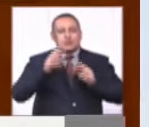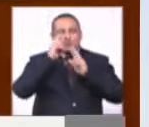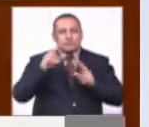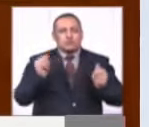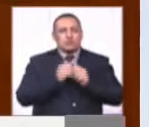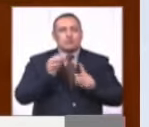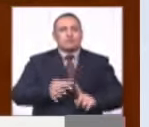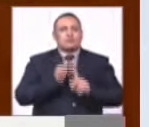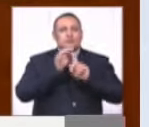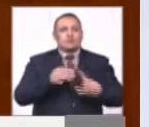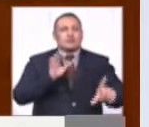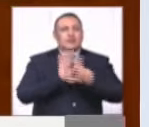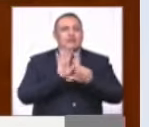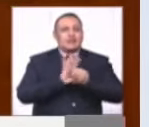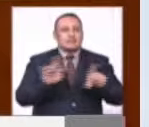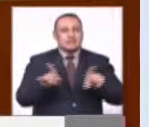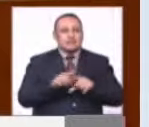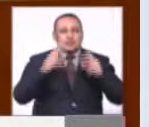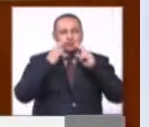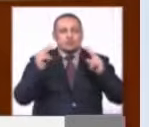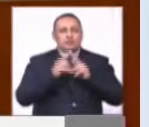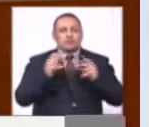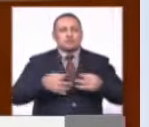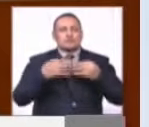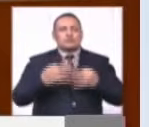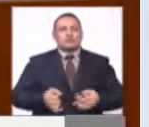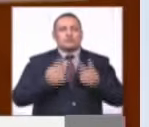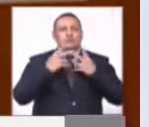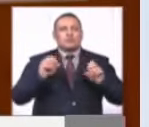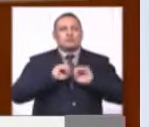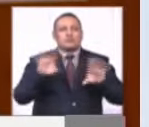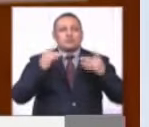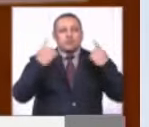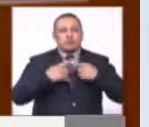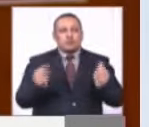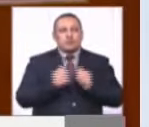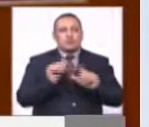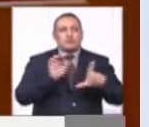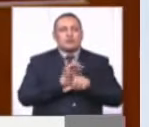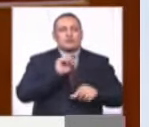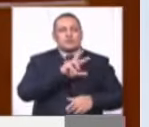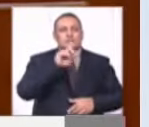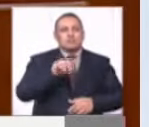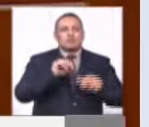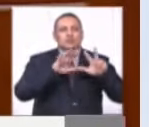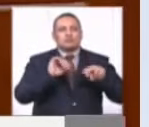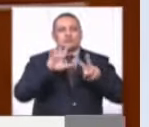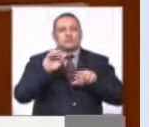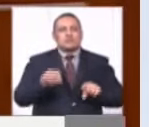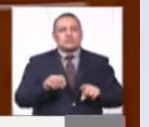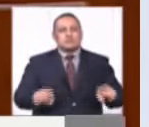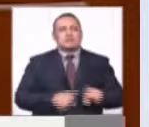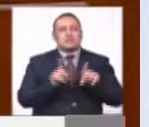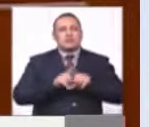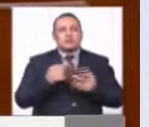al principio de legalidad y reconocer a cabalidad las disposiciones de la Ley 31.870 a fin de